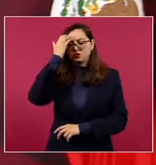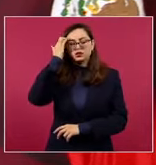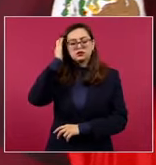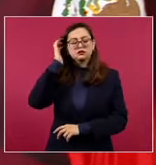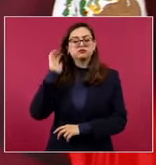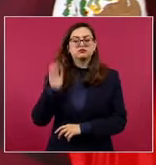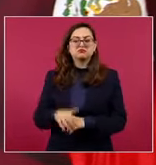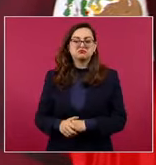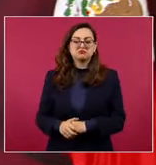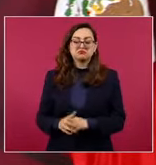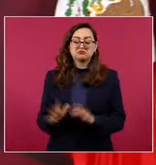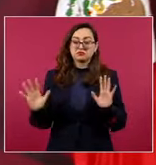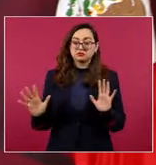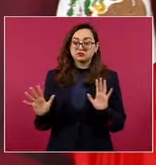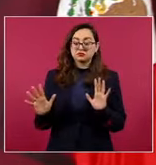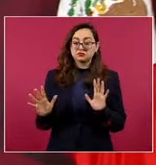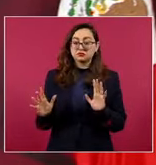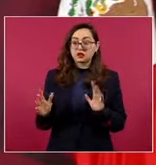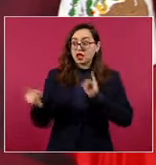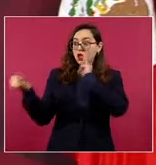no tenemos por qué pensar lo mismo,